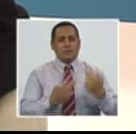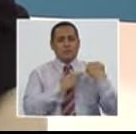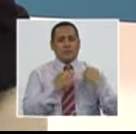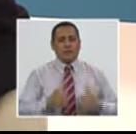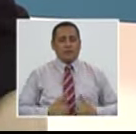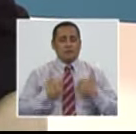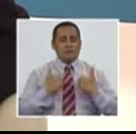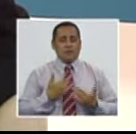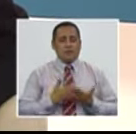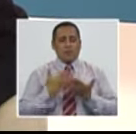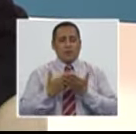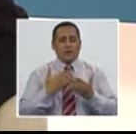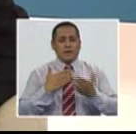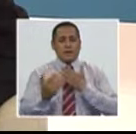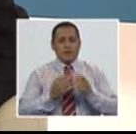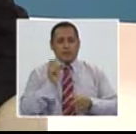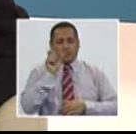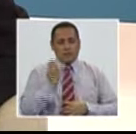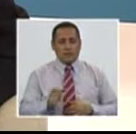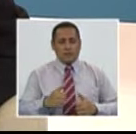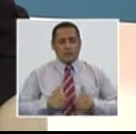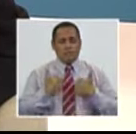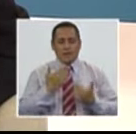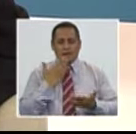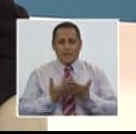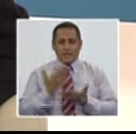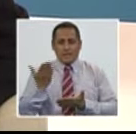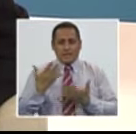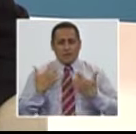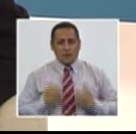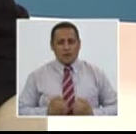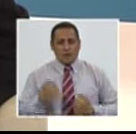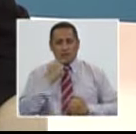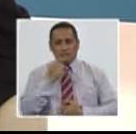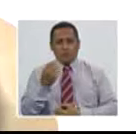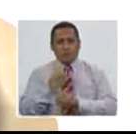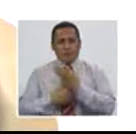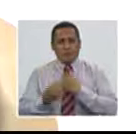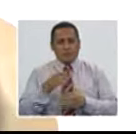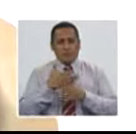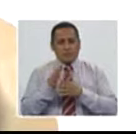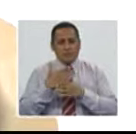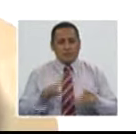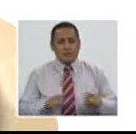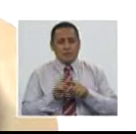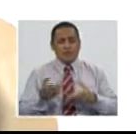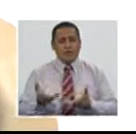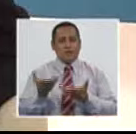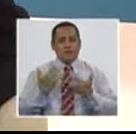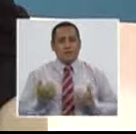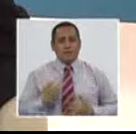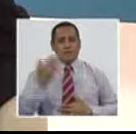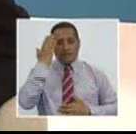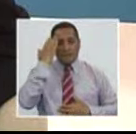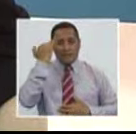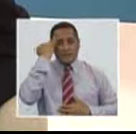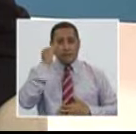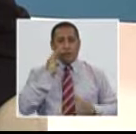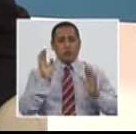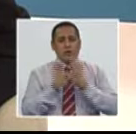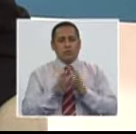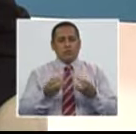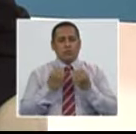le competen y que le asisten a un nacional le damos las gracias a la doctora Cavalier por esa participación que nos ha permitido tener idea